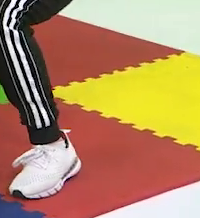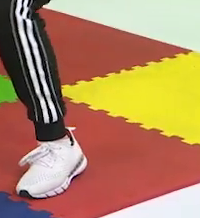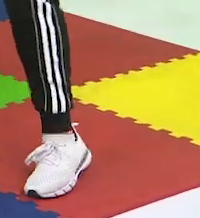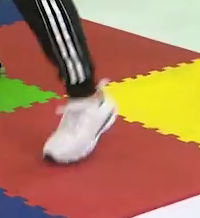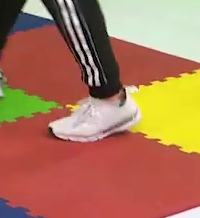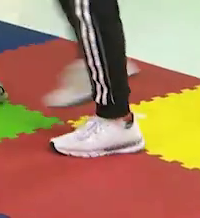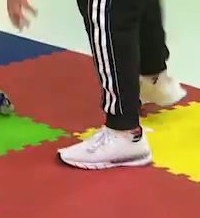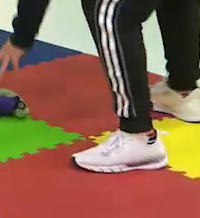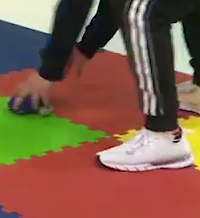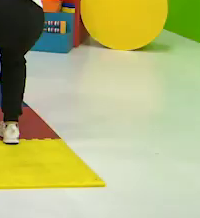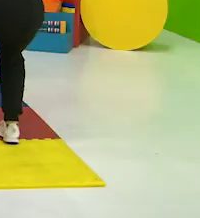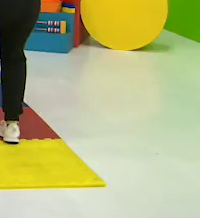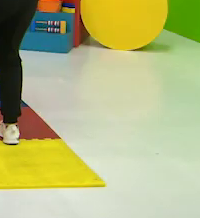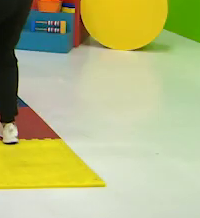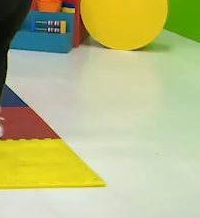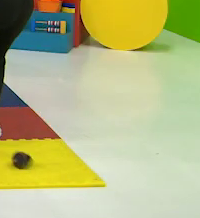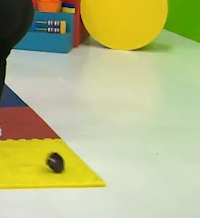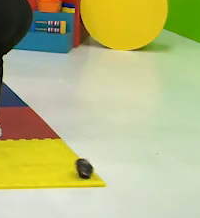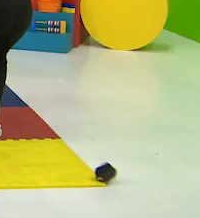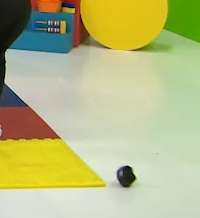No, mejor con la mano.